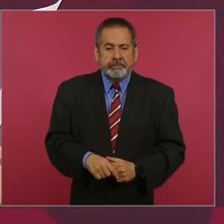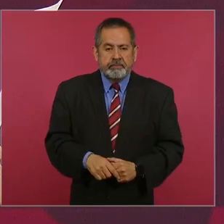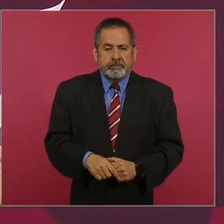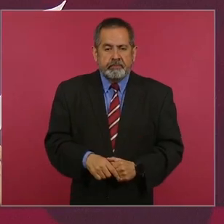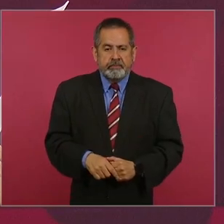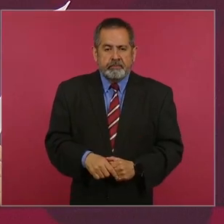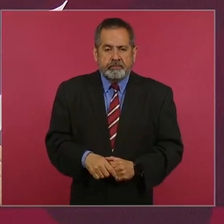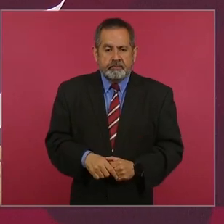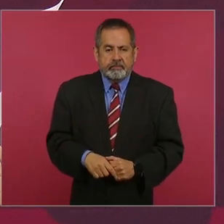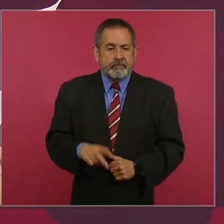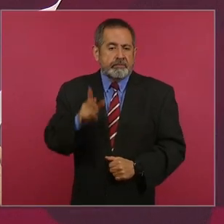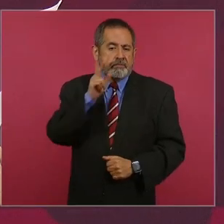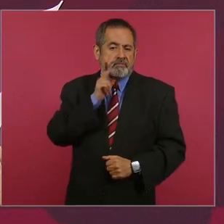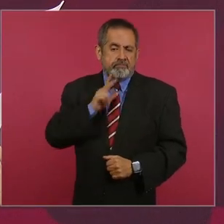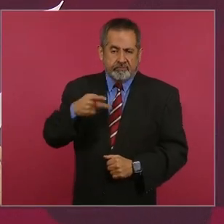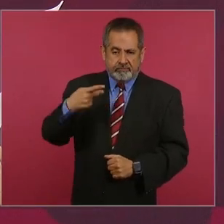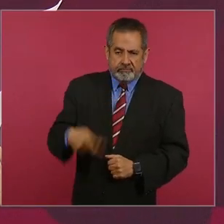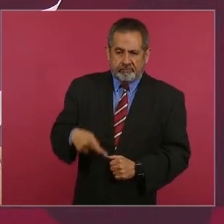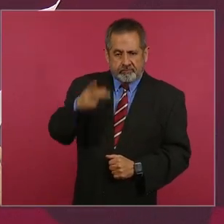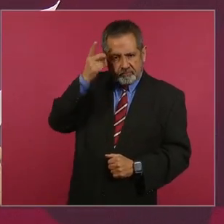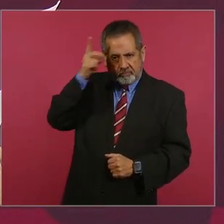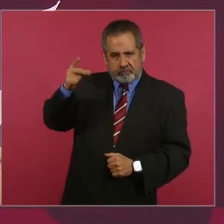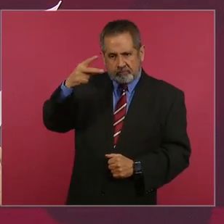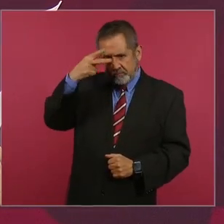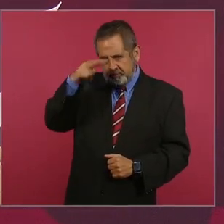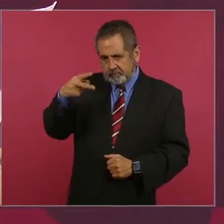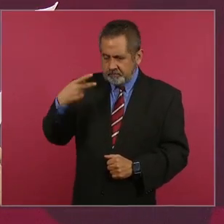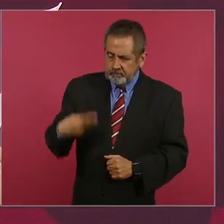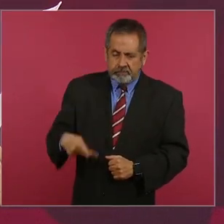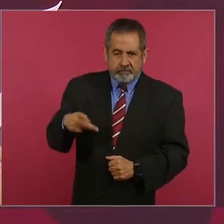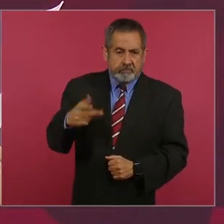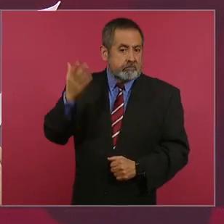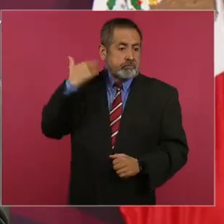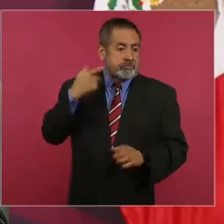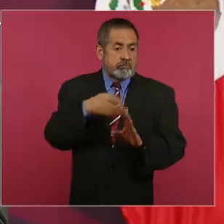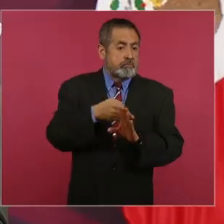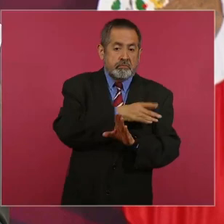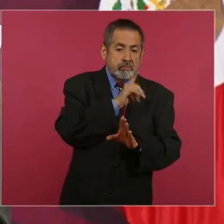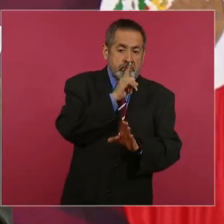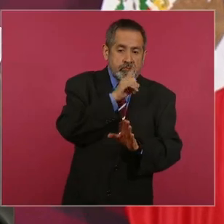de que el petróleo es propiedad de la nación eso no estaba